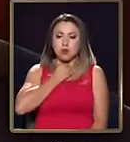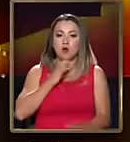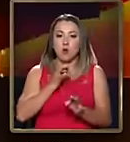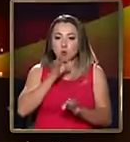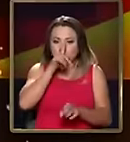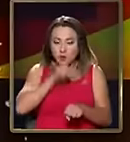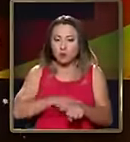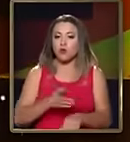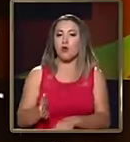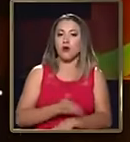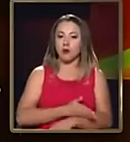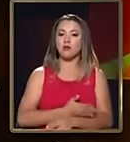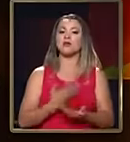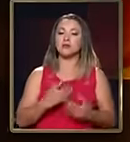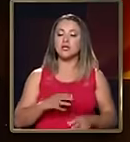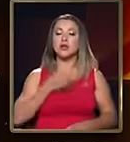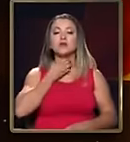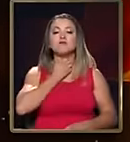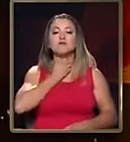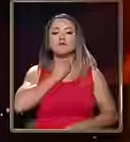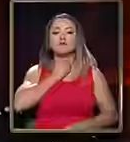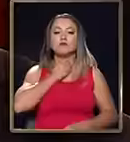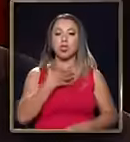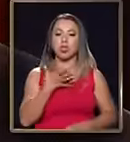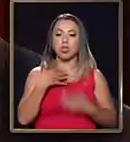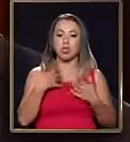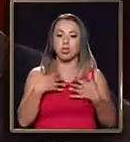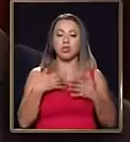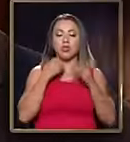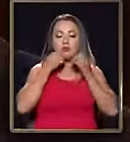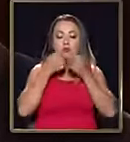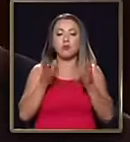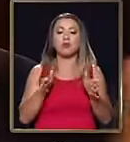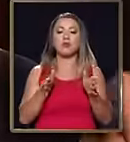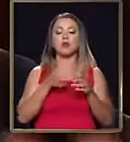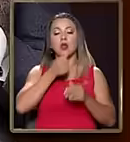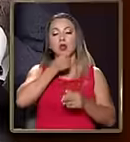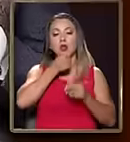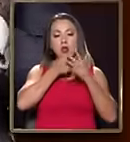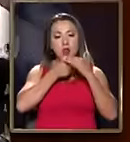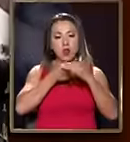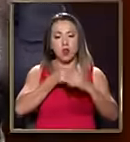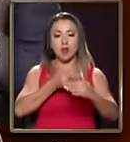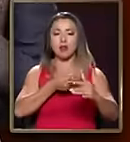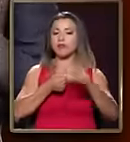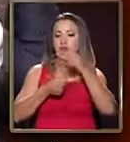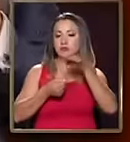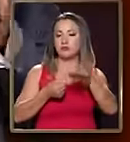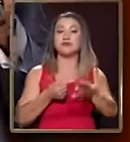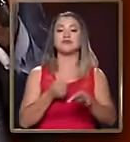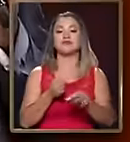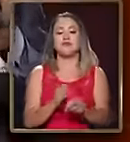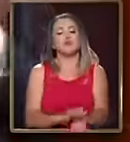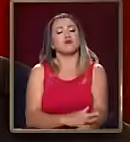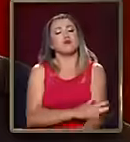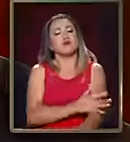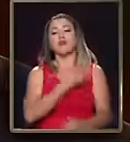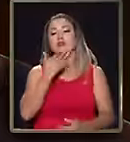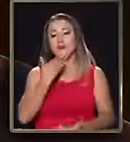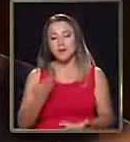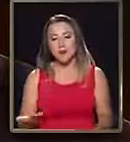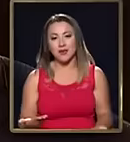verdad. Al escenario, pero ya está suelta la garganta, sí. Porque el cariño ha hecho que esa garganta fluya y que por aquí las emociones también y la